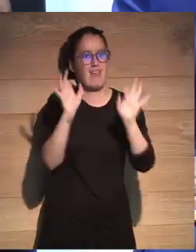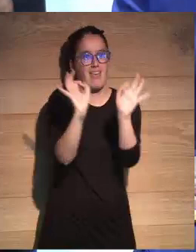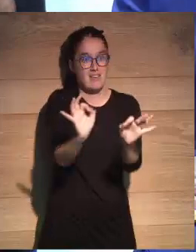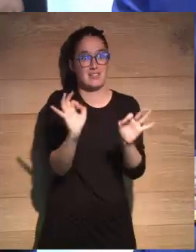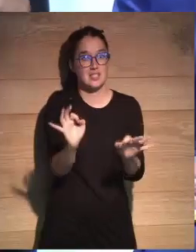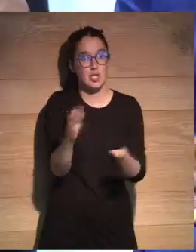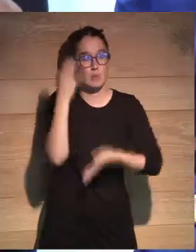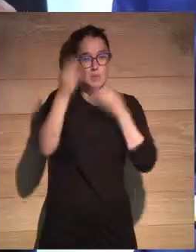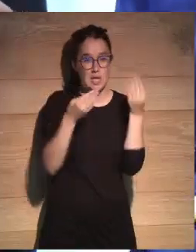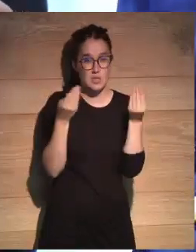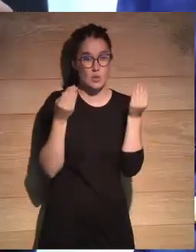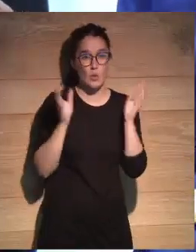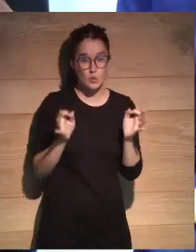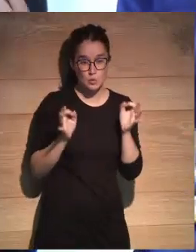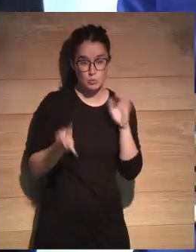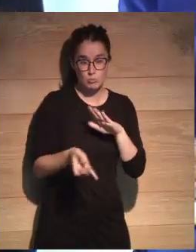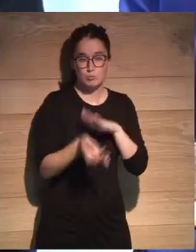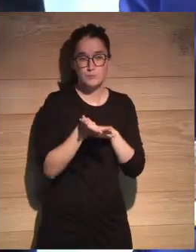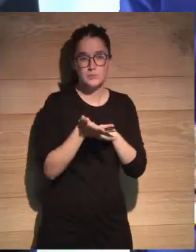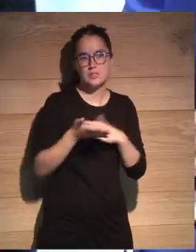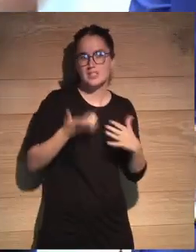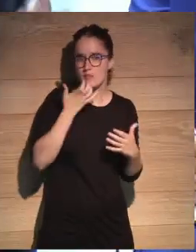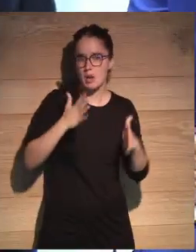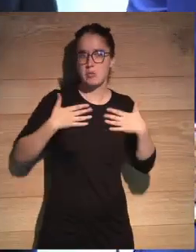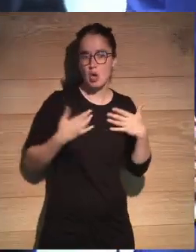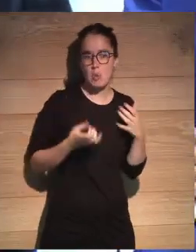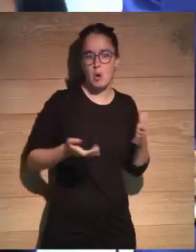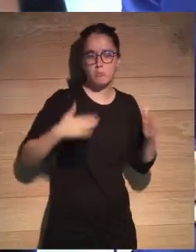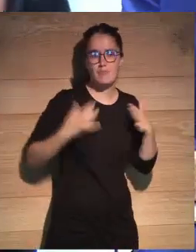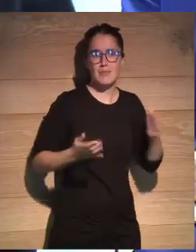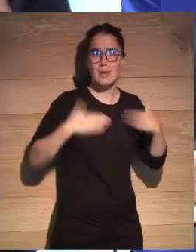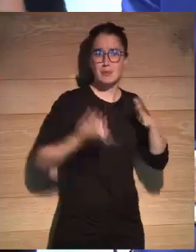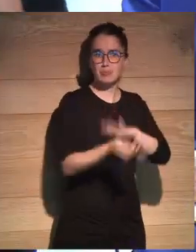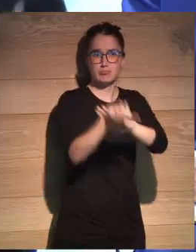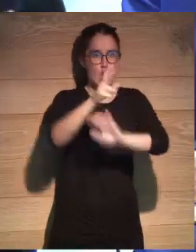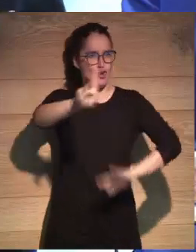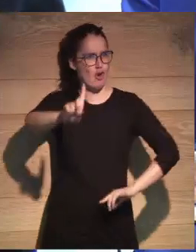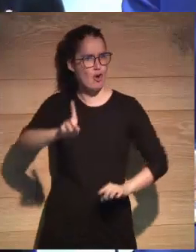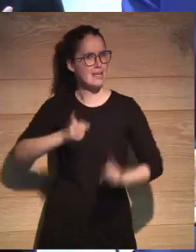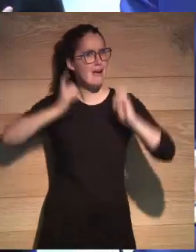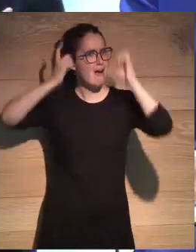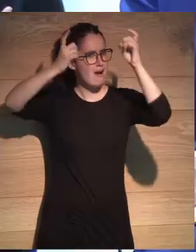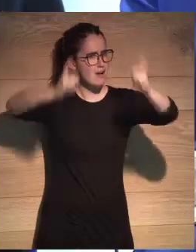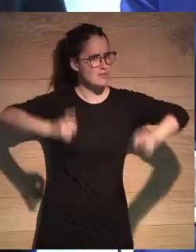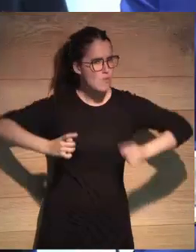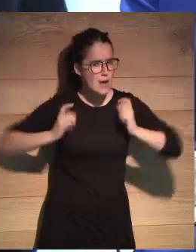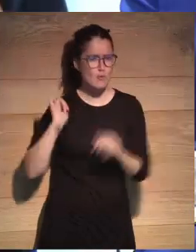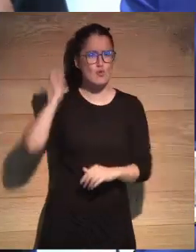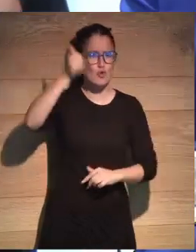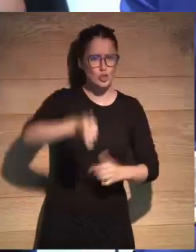creo que el hecho de que todo esto haya surgido no es de repente como setas que han crecido, ¿no? Esto es fruto de mucho esfuerzo